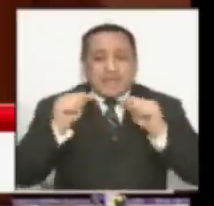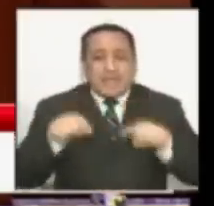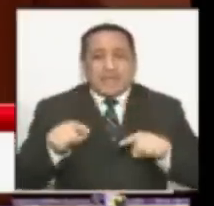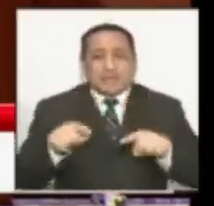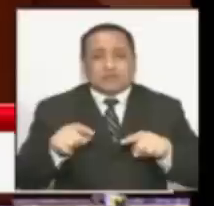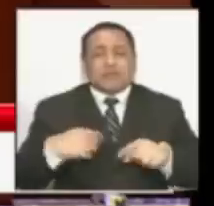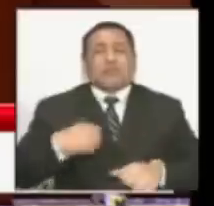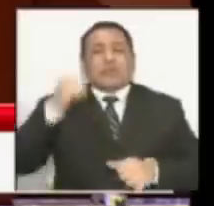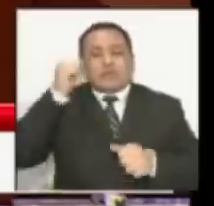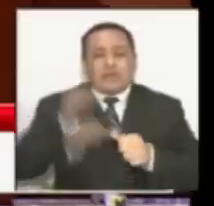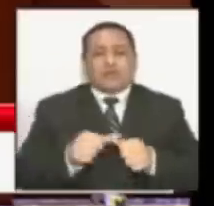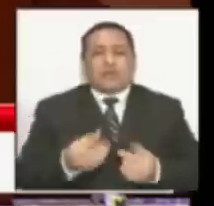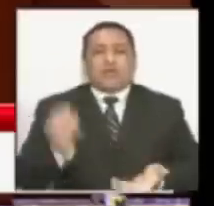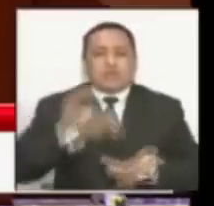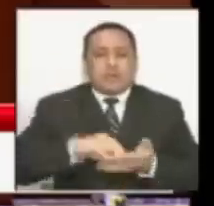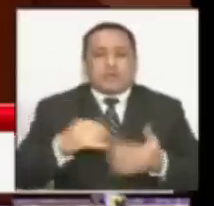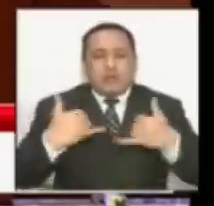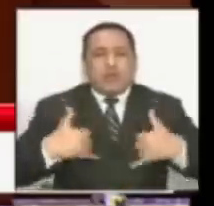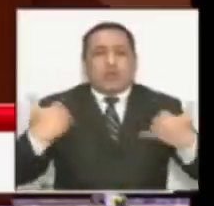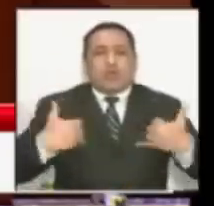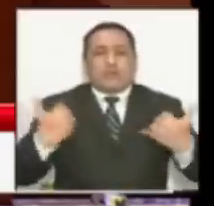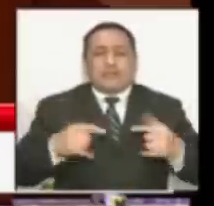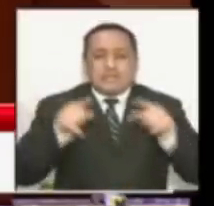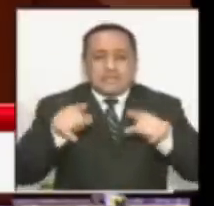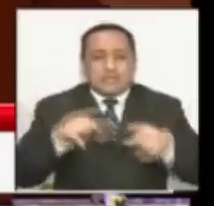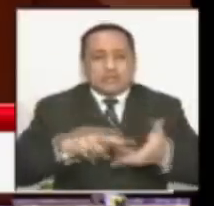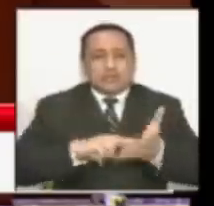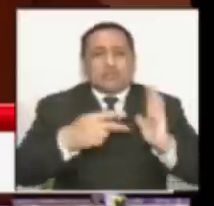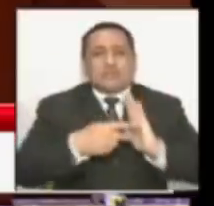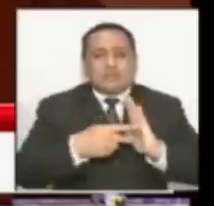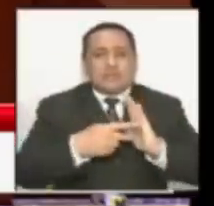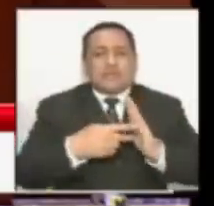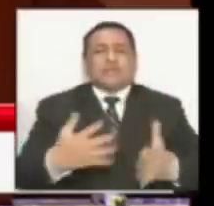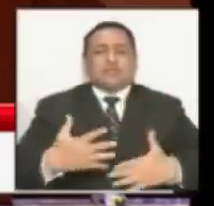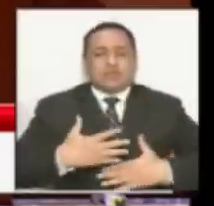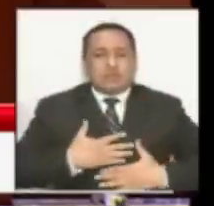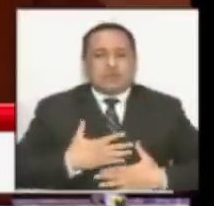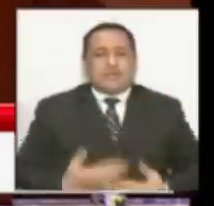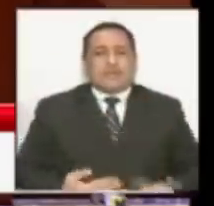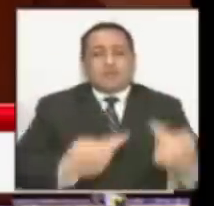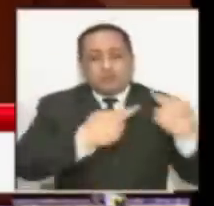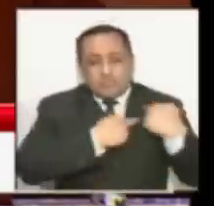nos lo han recordado los jóvenes. Y esto requiere de nuestra parte